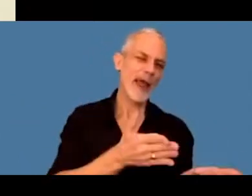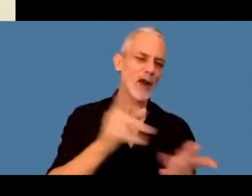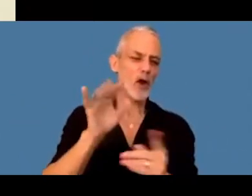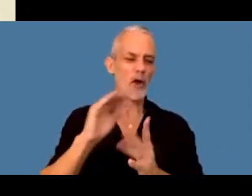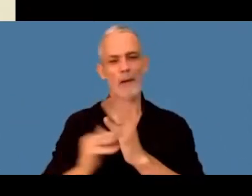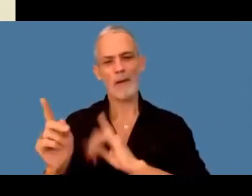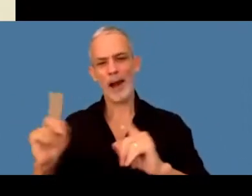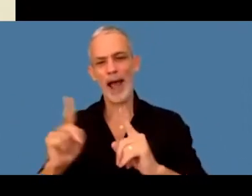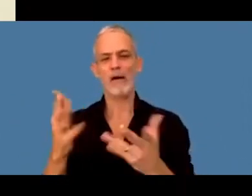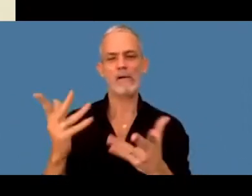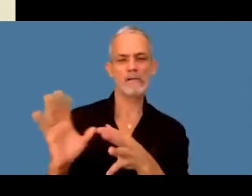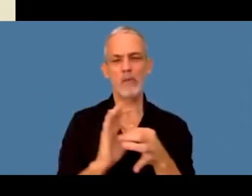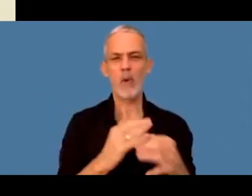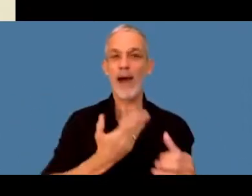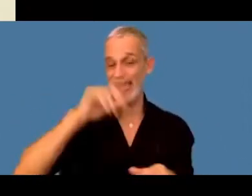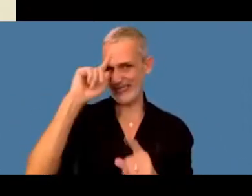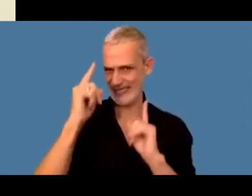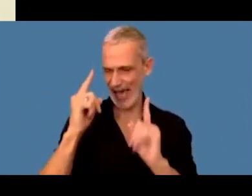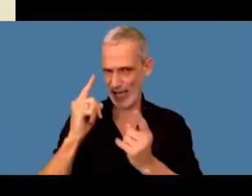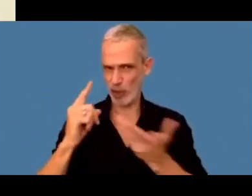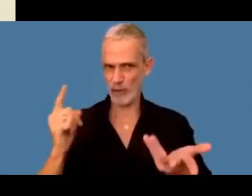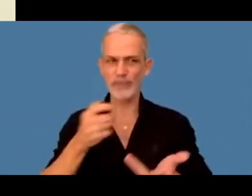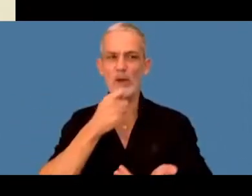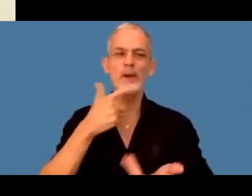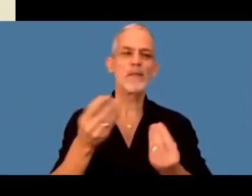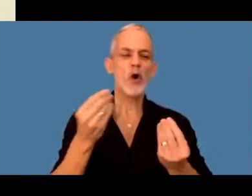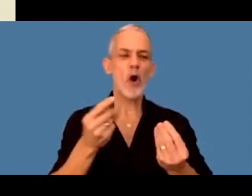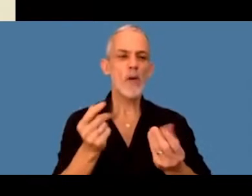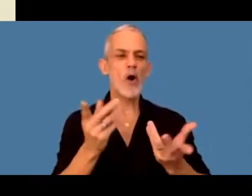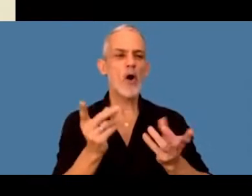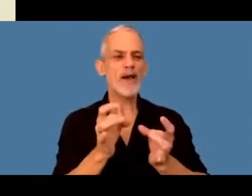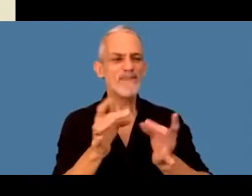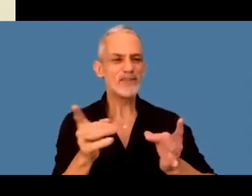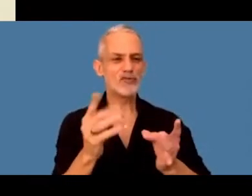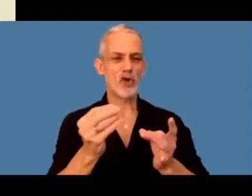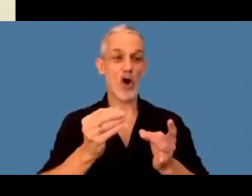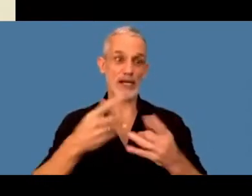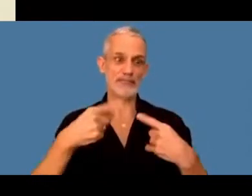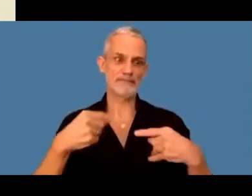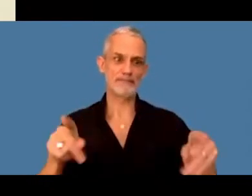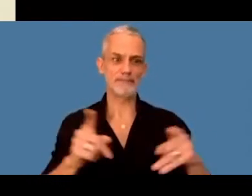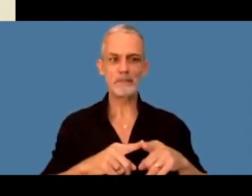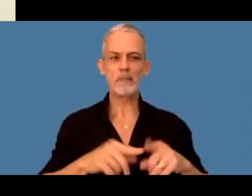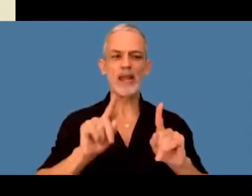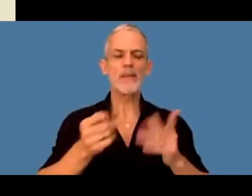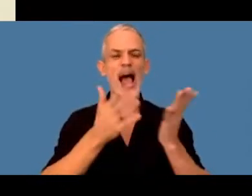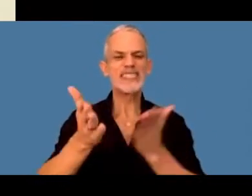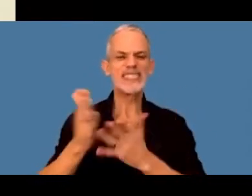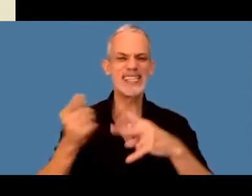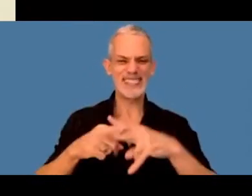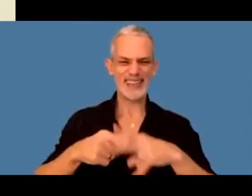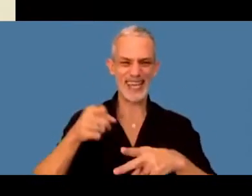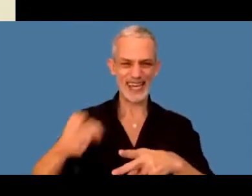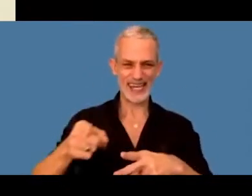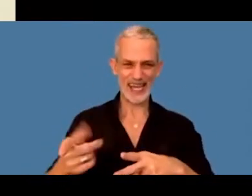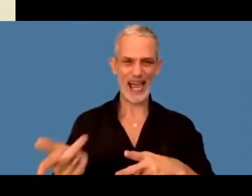articulación con el Estado, por ejemplo, en materia de inspección, etc. La asistencia técnica, que es algo que